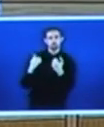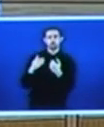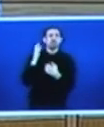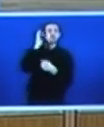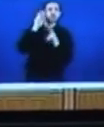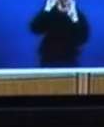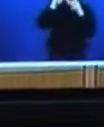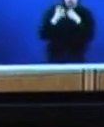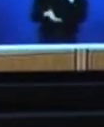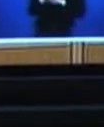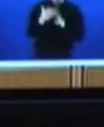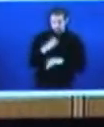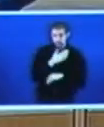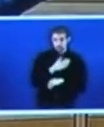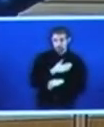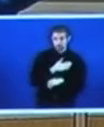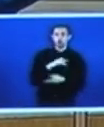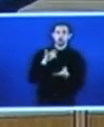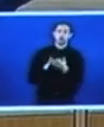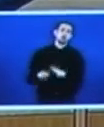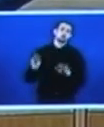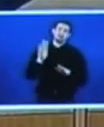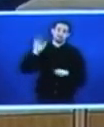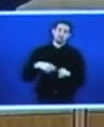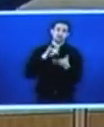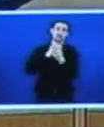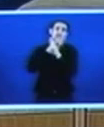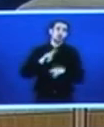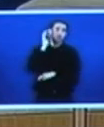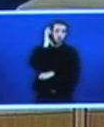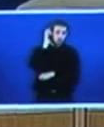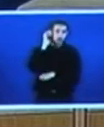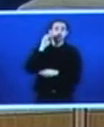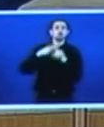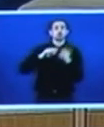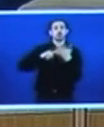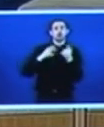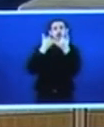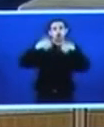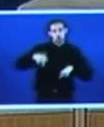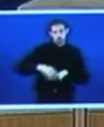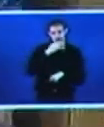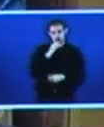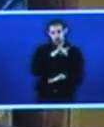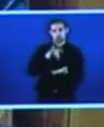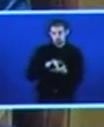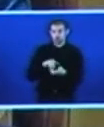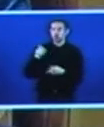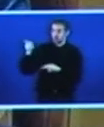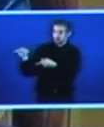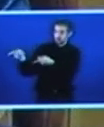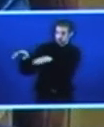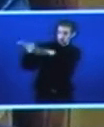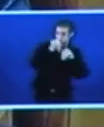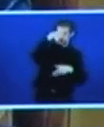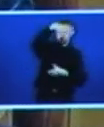véspera da celebración do Día Internacional da Muller, que precisamente a Xunta de Galicia vai a celebrar esta tarde, a que vostede está invitada e supoño